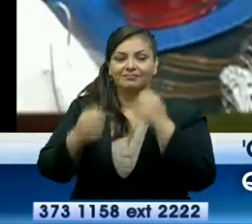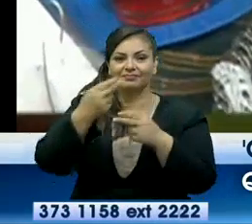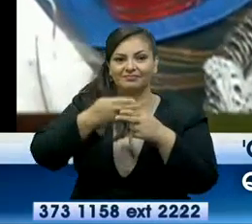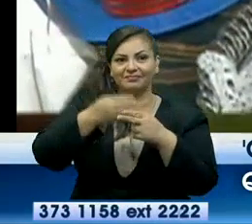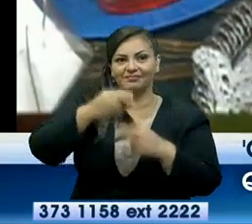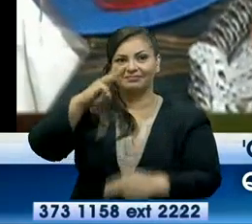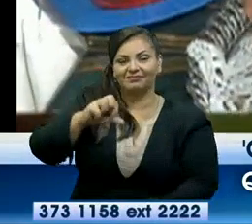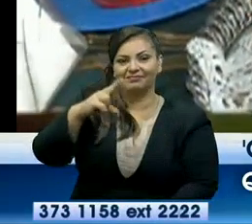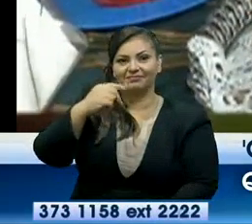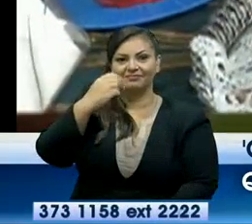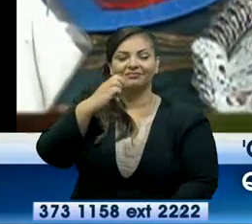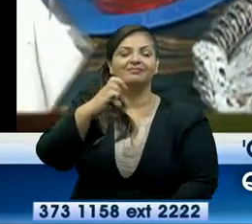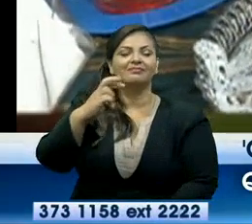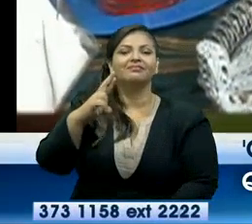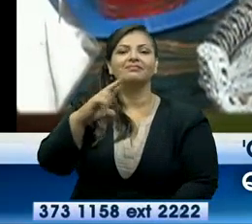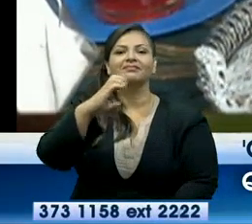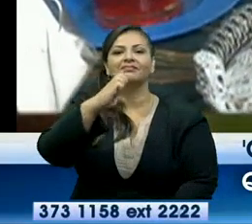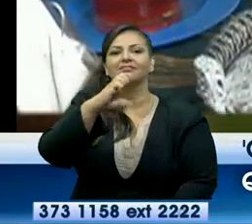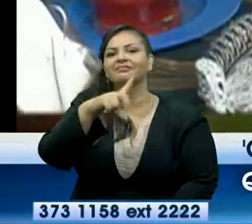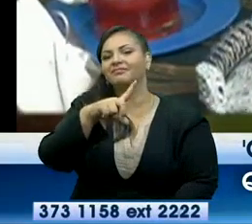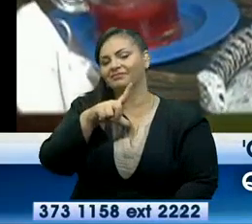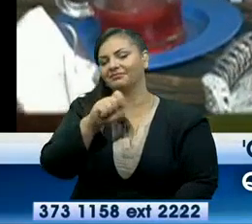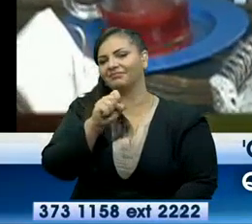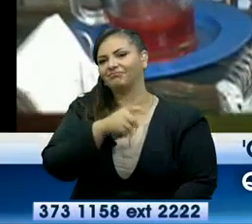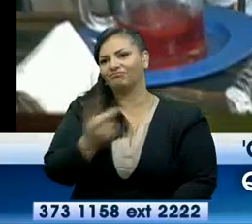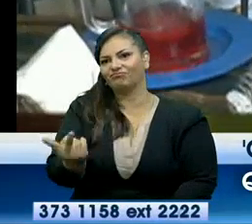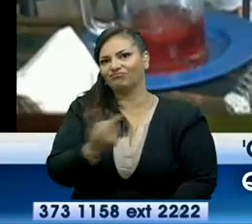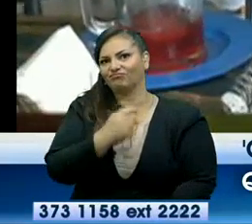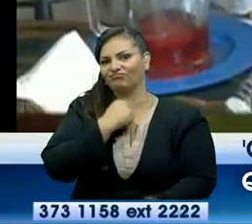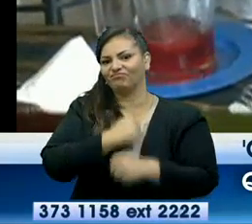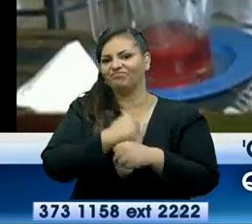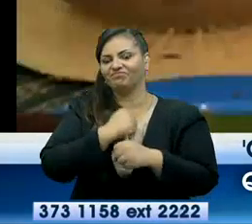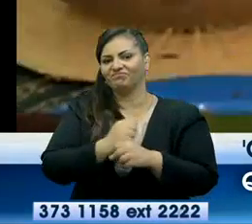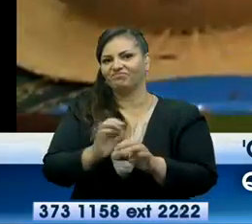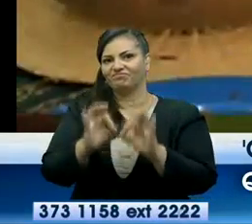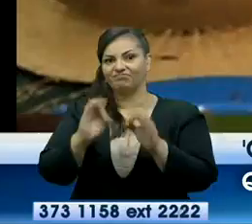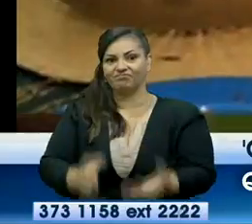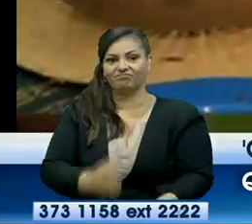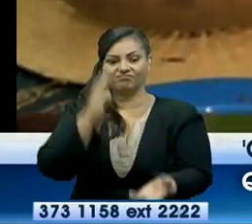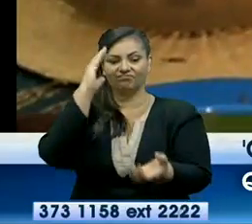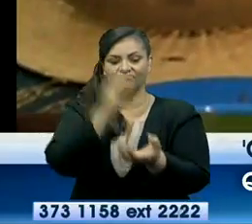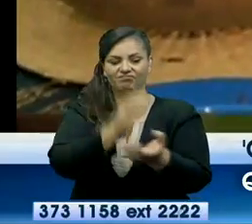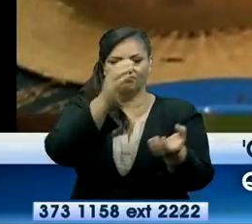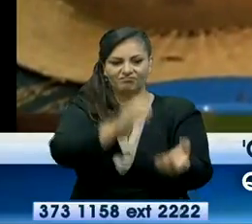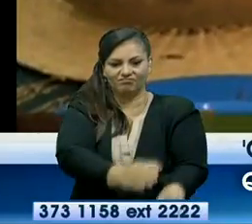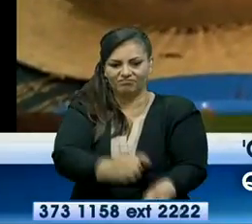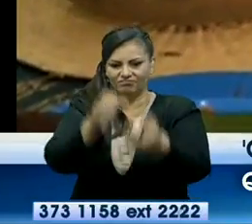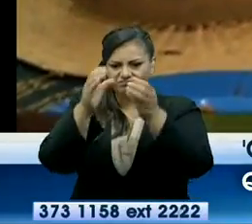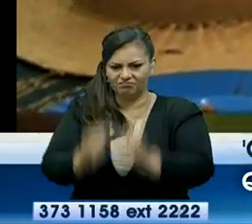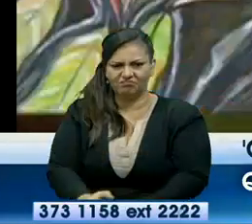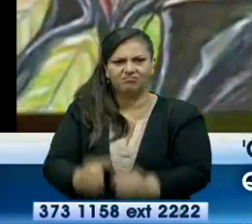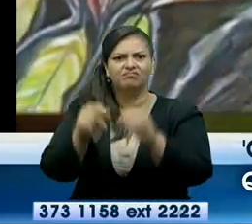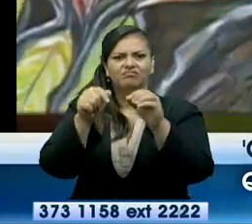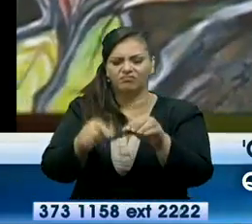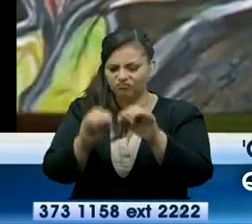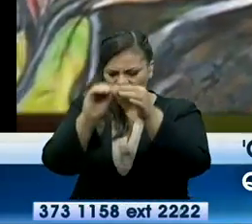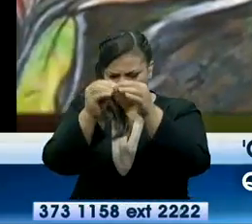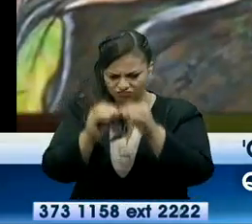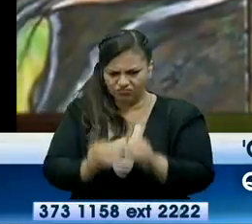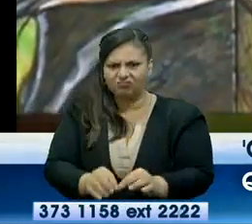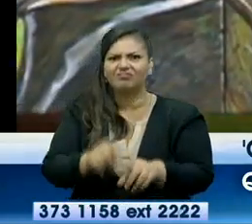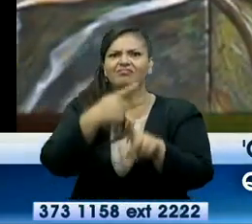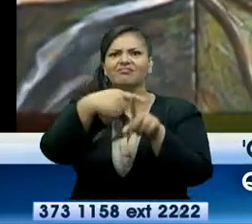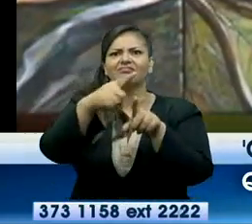sus elaborados artesanales a base de cacao ecuatoriano una vida entre el aroma del cacao y las